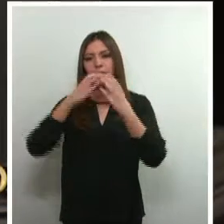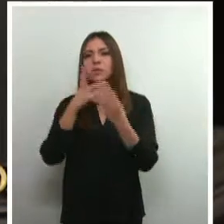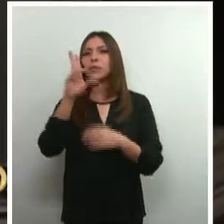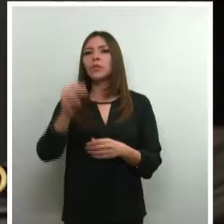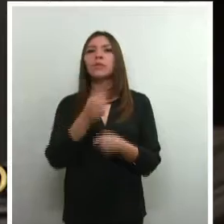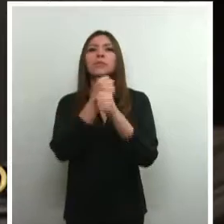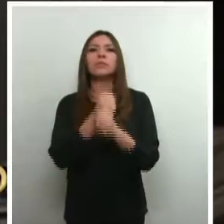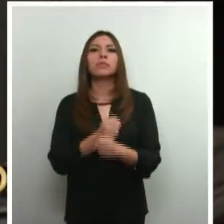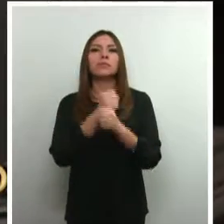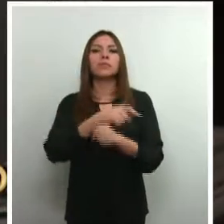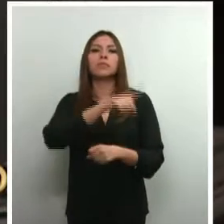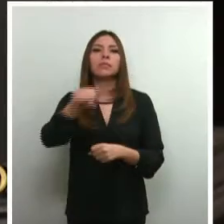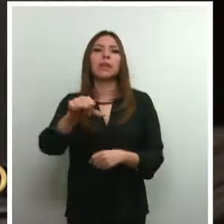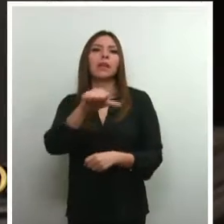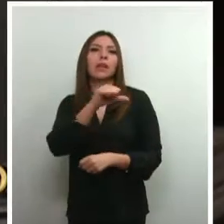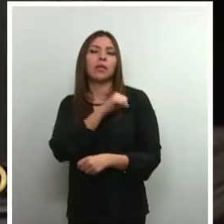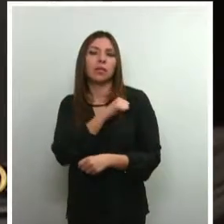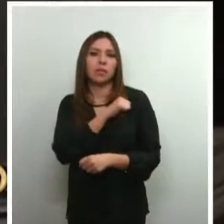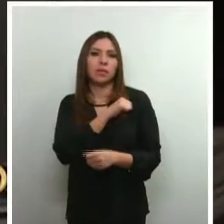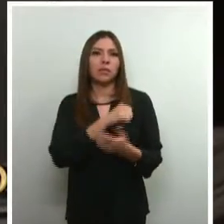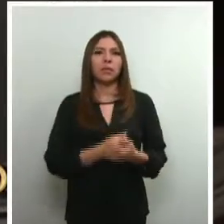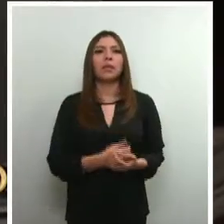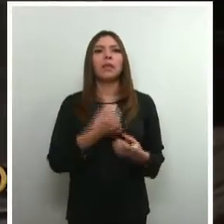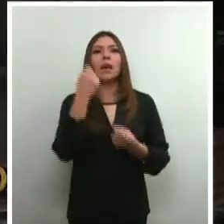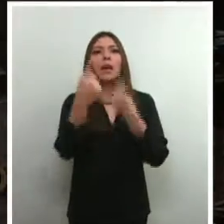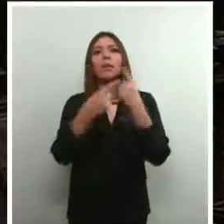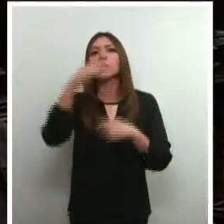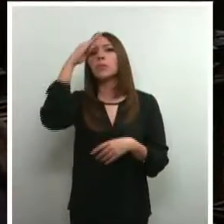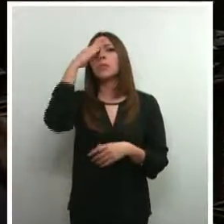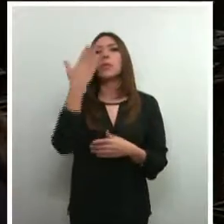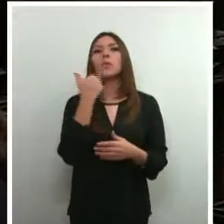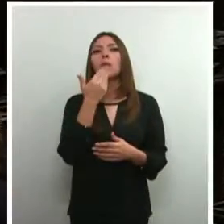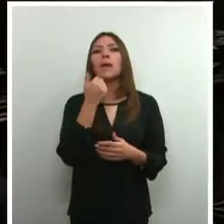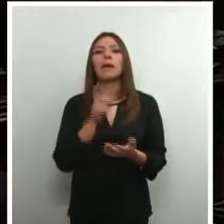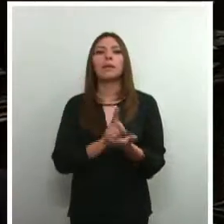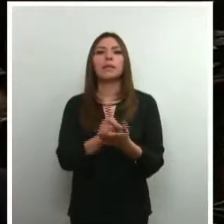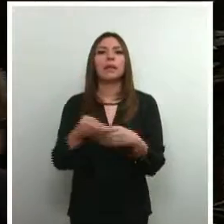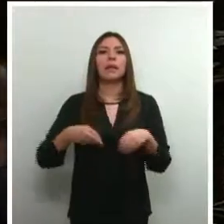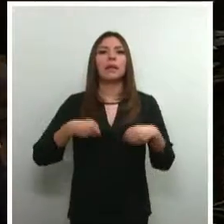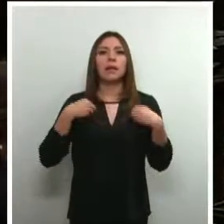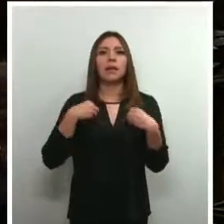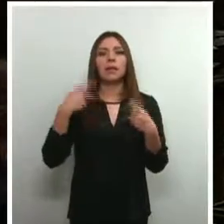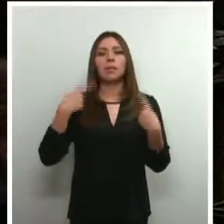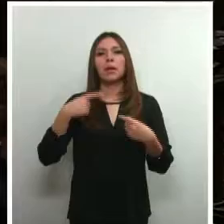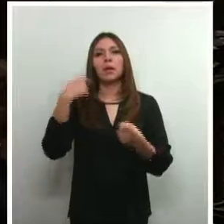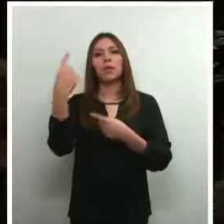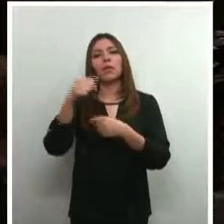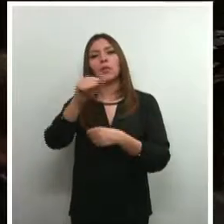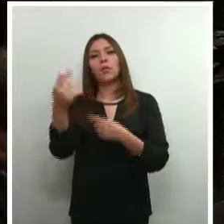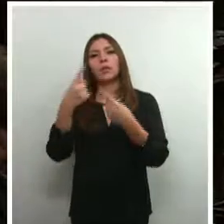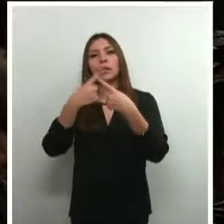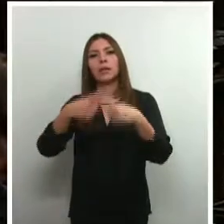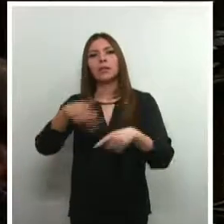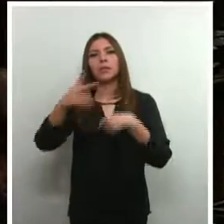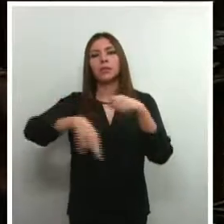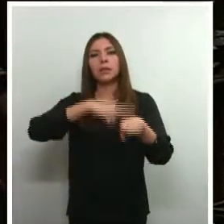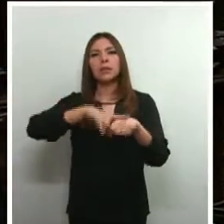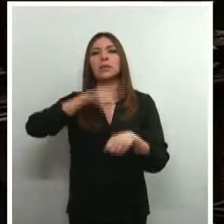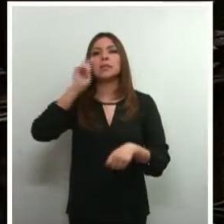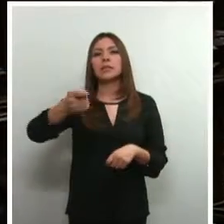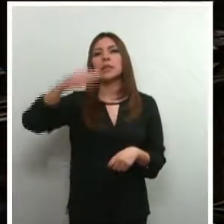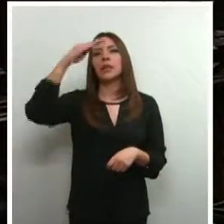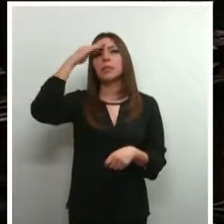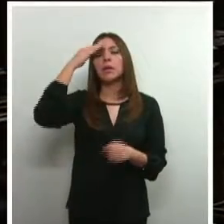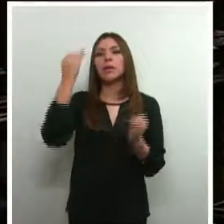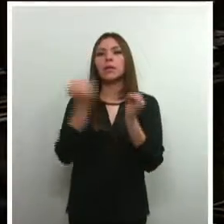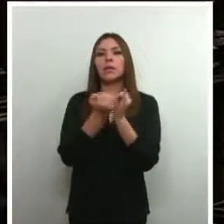egoísmo. Pensar que no tienen derecho a la vida aquellos que son distintos a nuestra naturaleza es pensar como